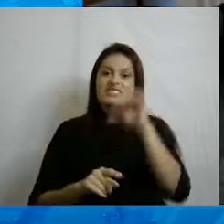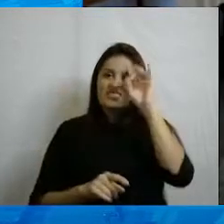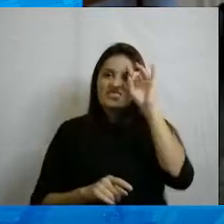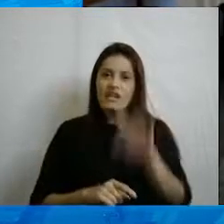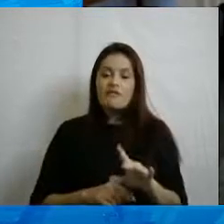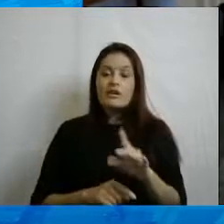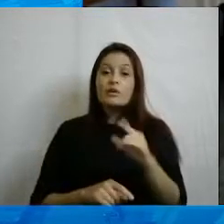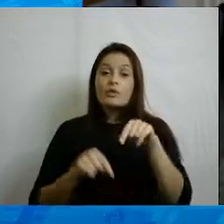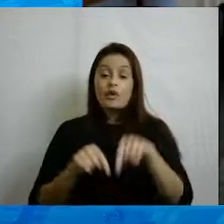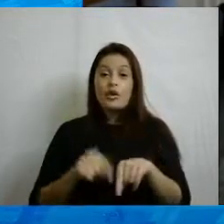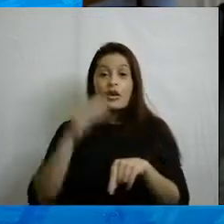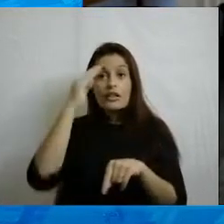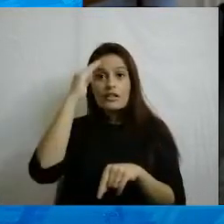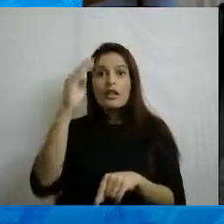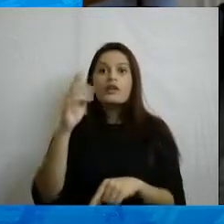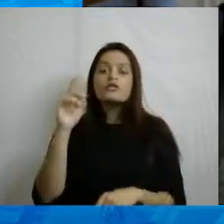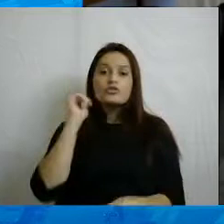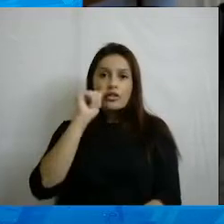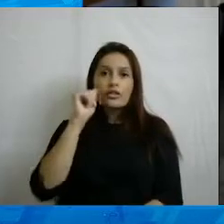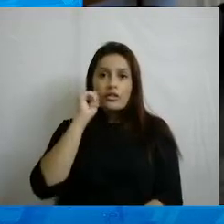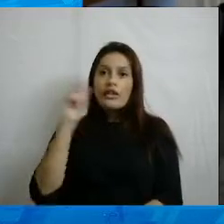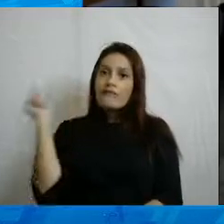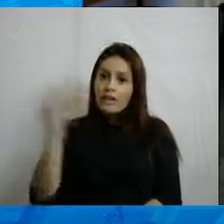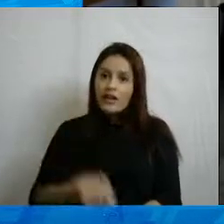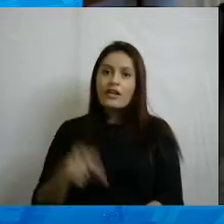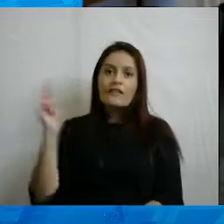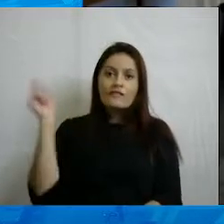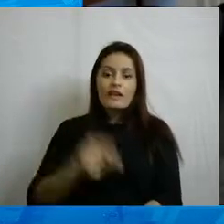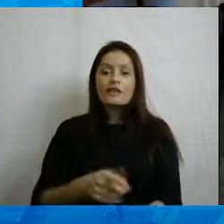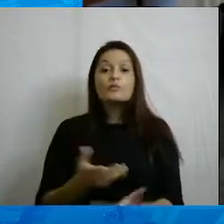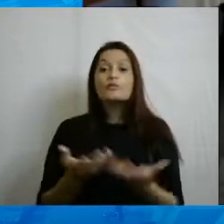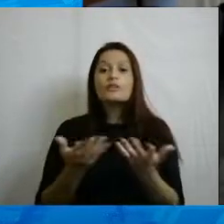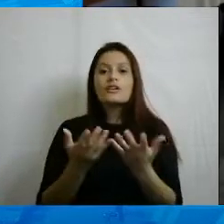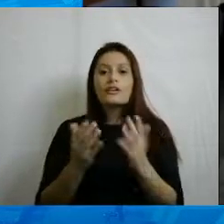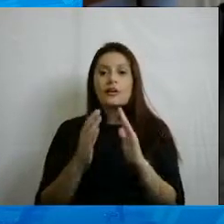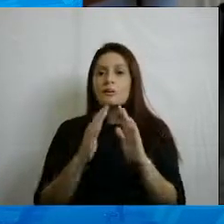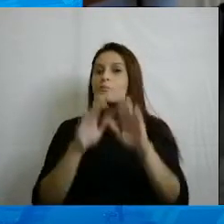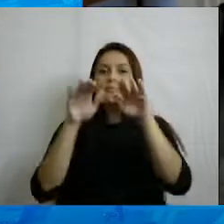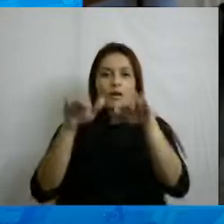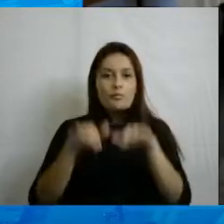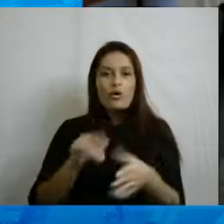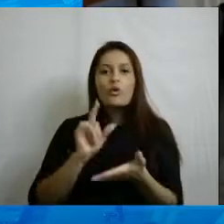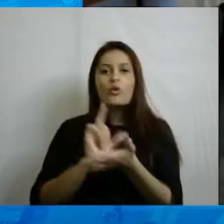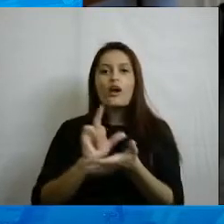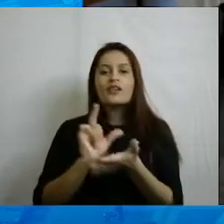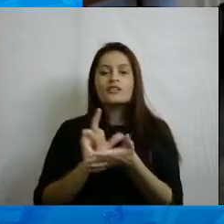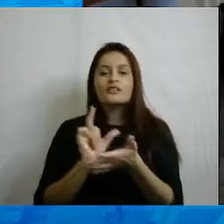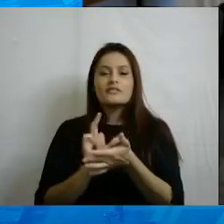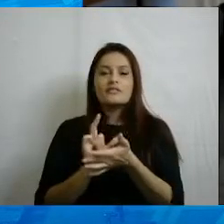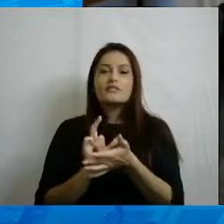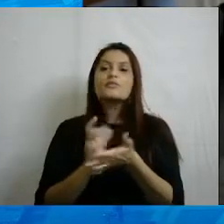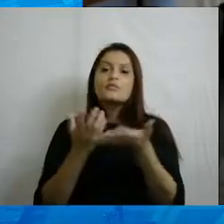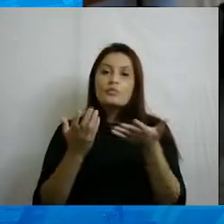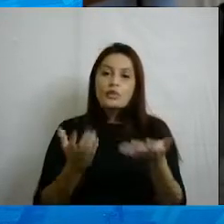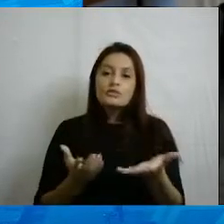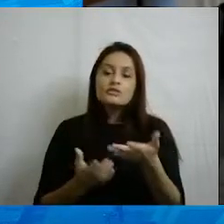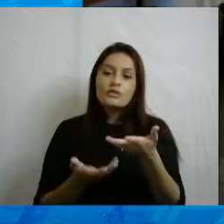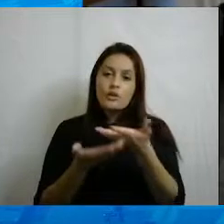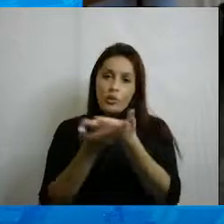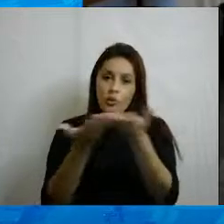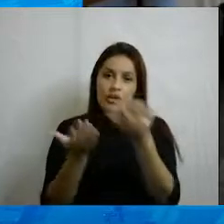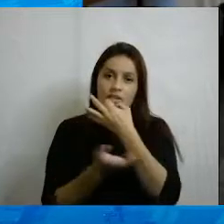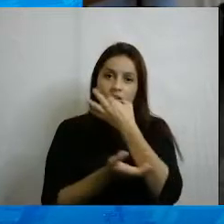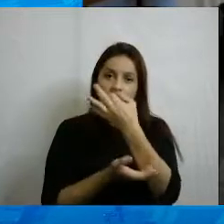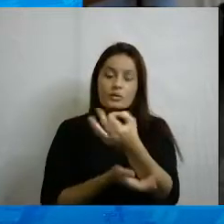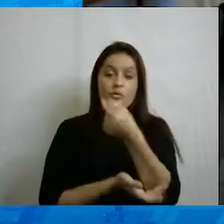en día en cada consejo municipal está este mismo problema con los vecinos de la misma población. Yo creo que, como usted dice, de